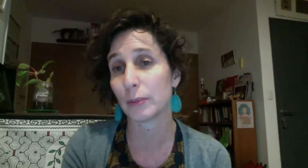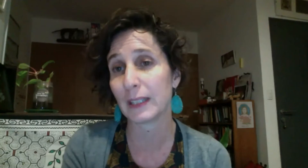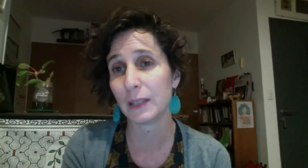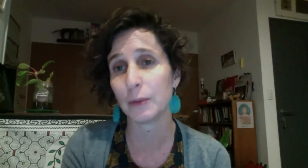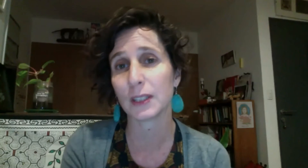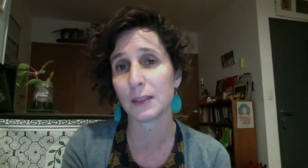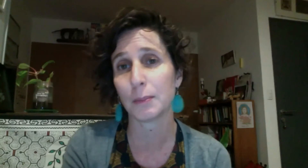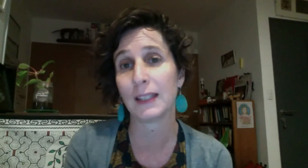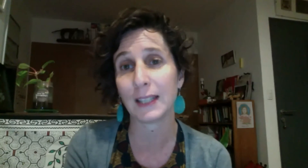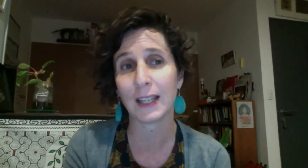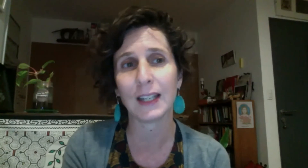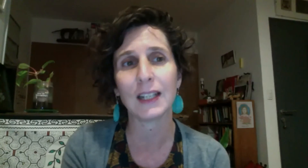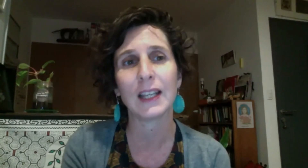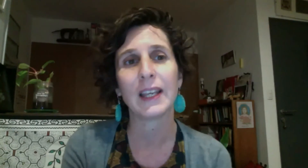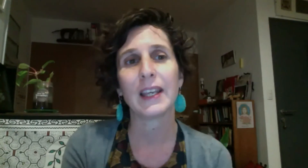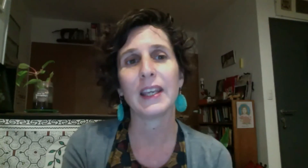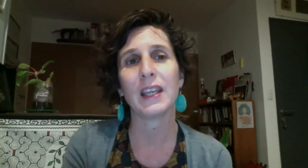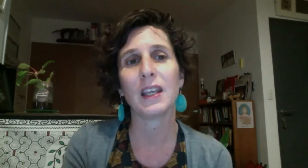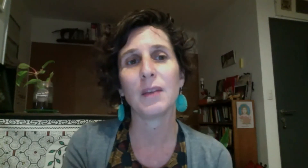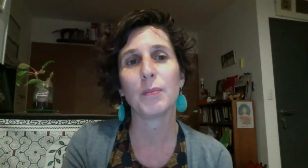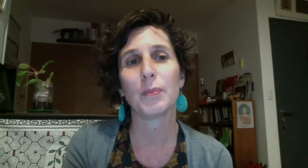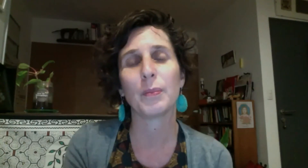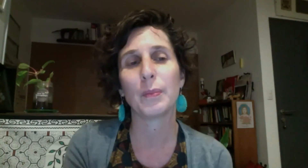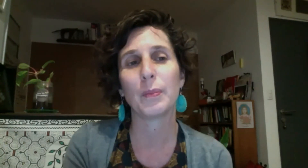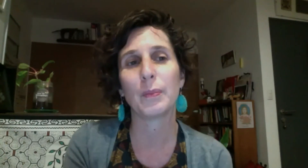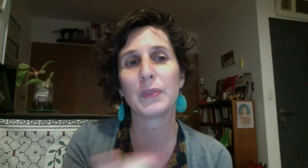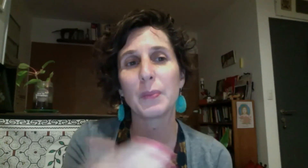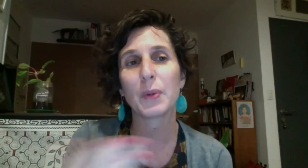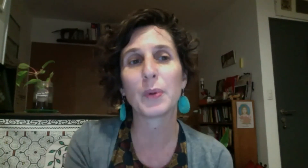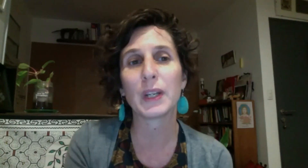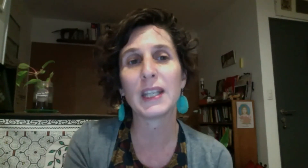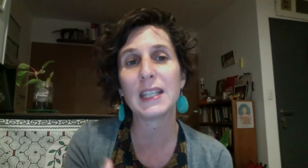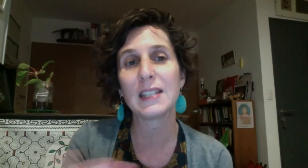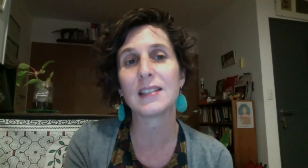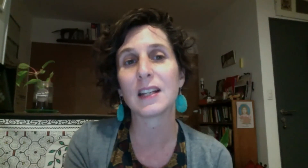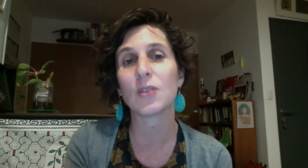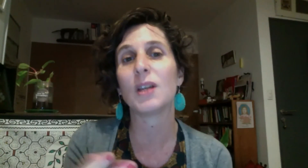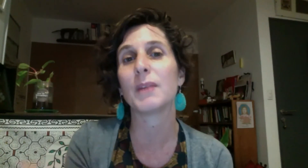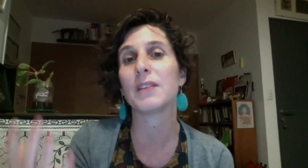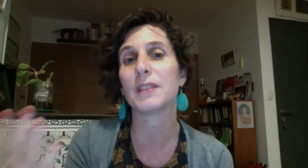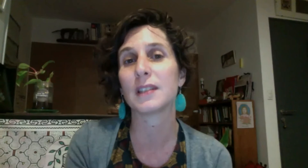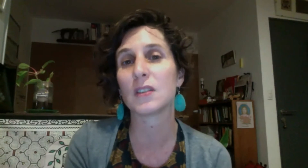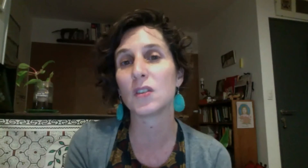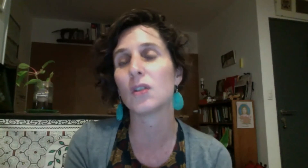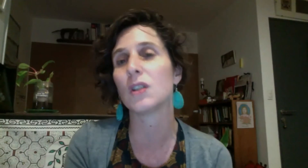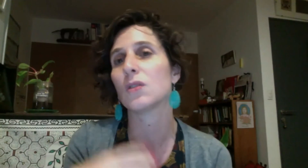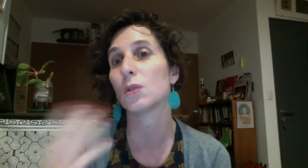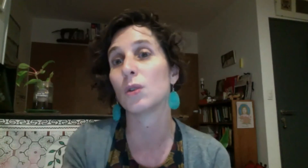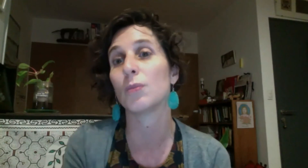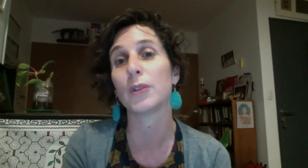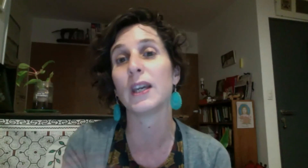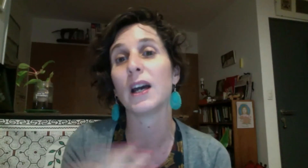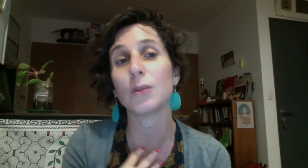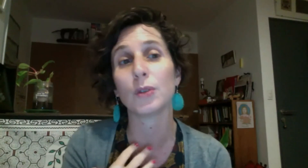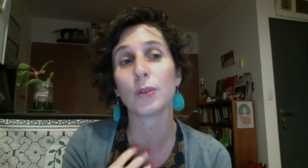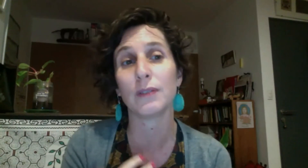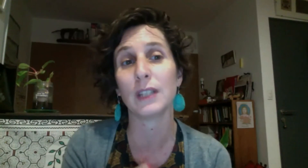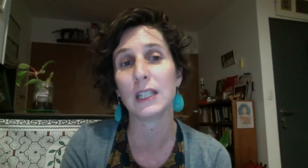los objetivos que se plantean, se propone iniciar con las manifestaciones o con los modos